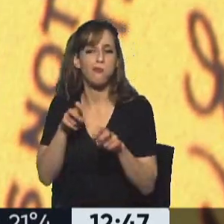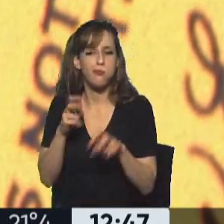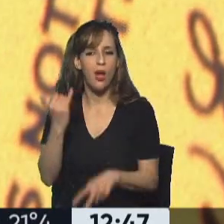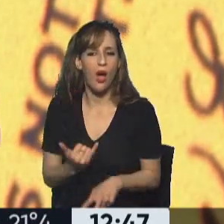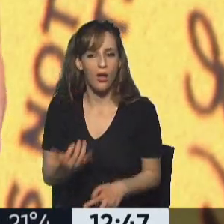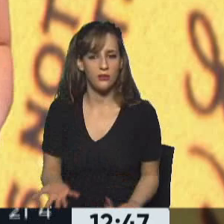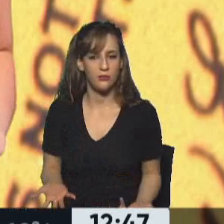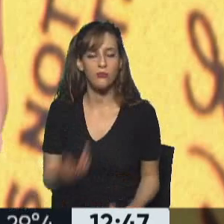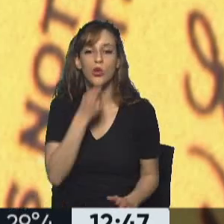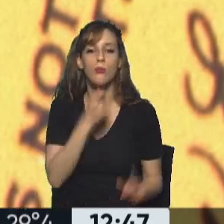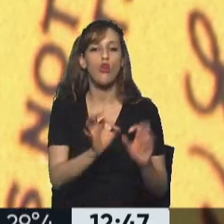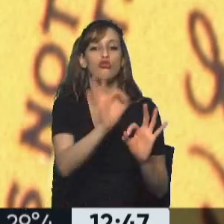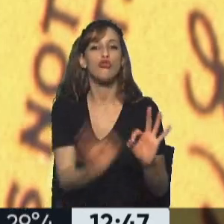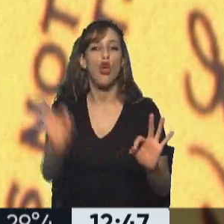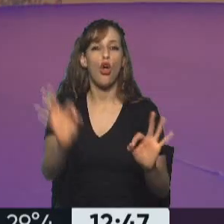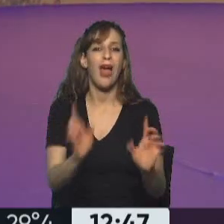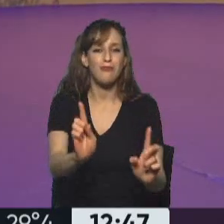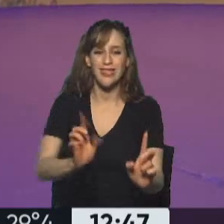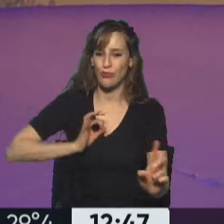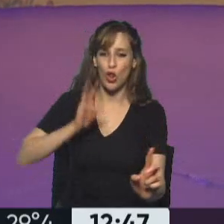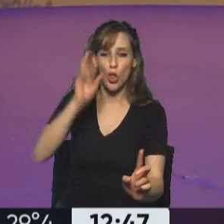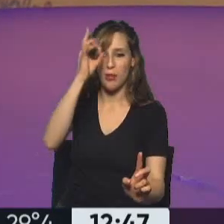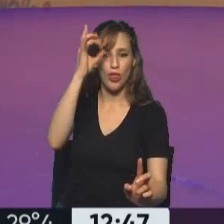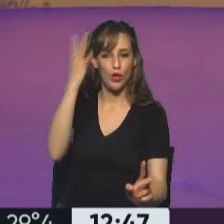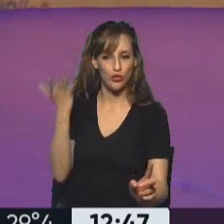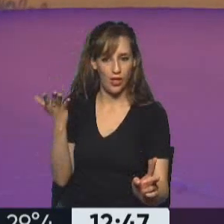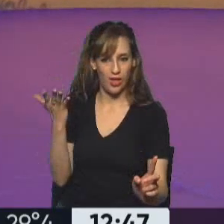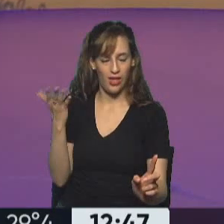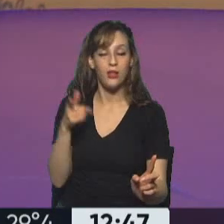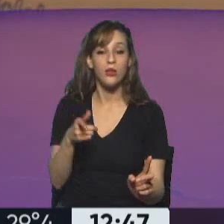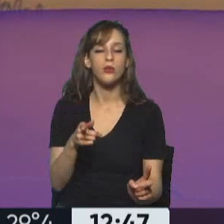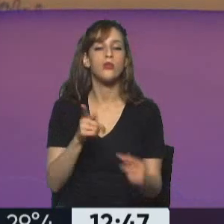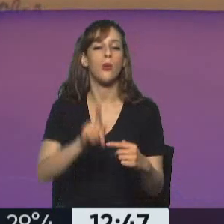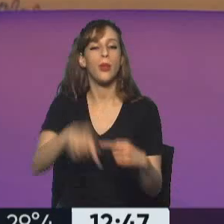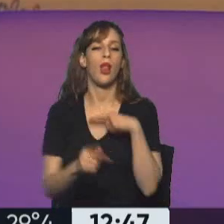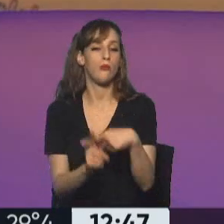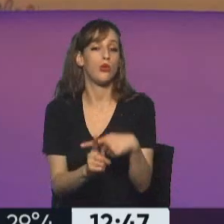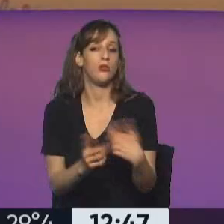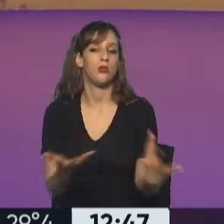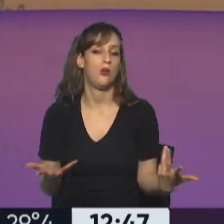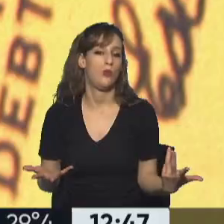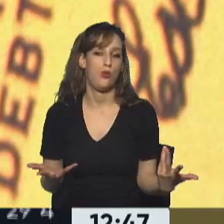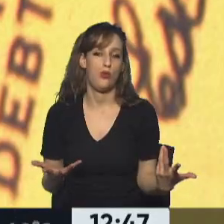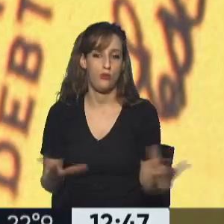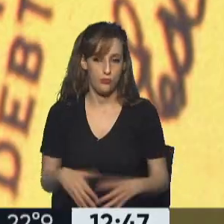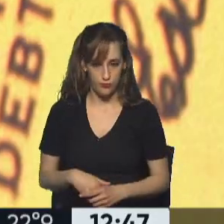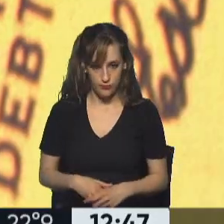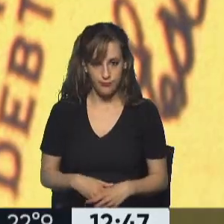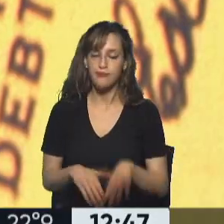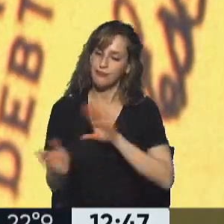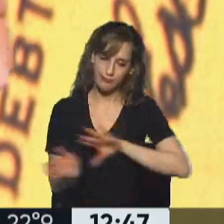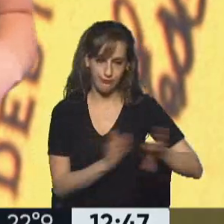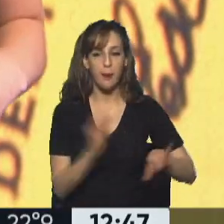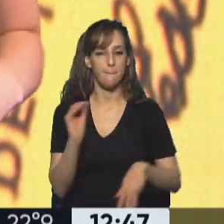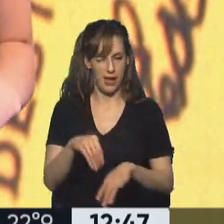están por ejemplo en soja a nivel del 2012 para mirar porque eso vamos a reflejar un resultado positivo que es el superávit comercial avancemos